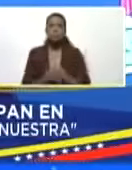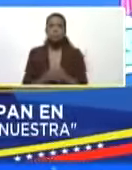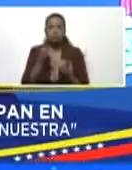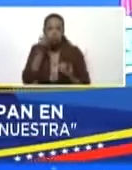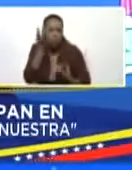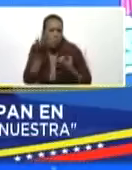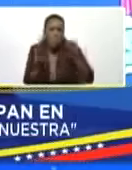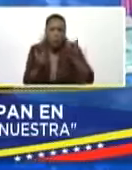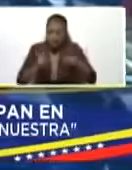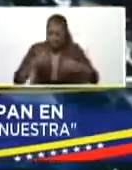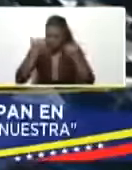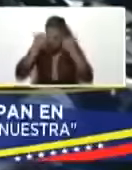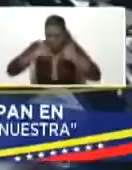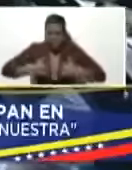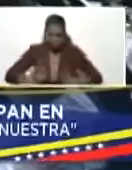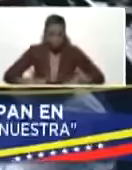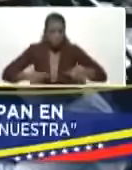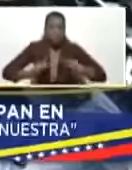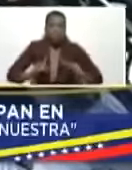Renovarnos.